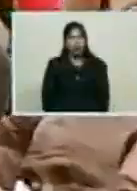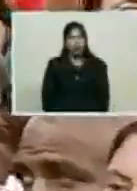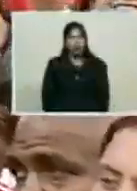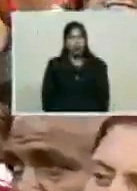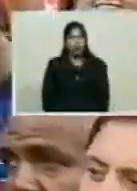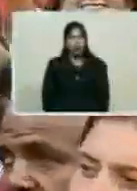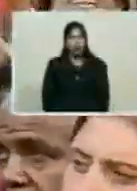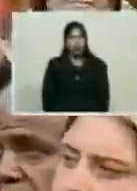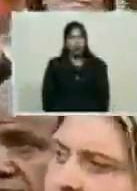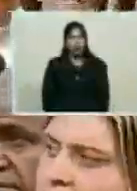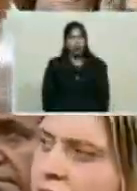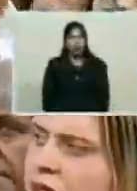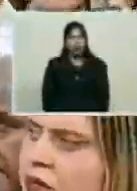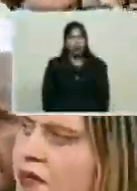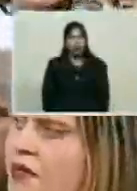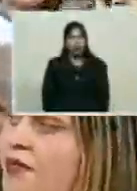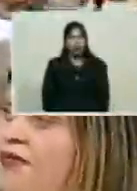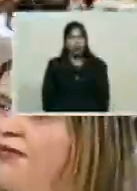Miren.